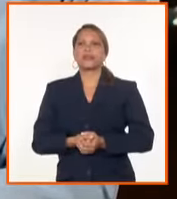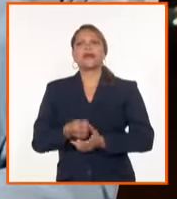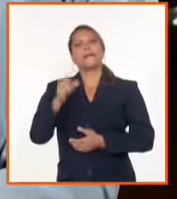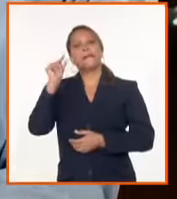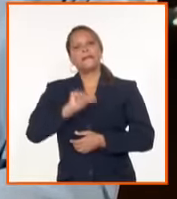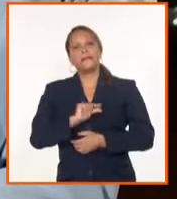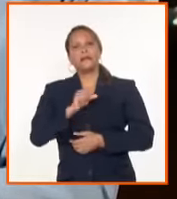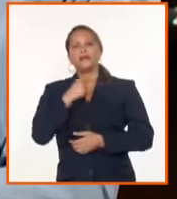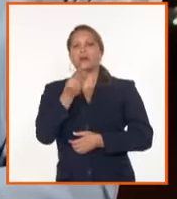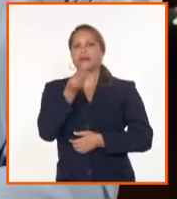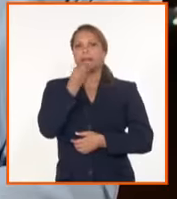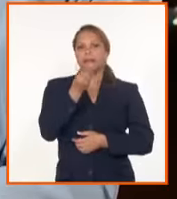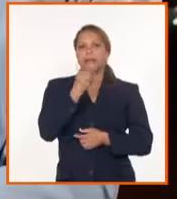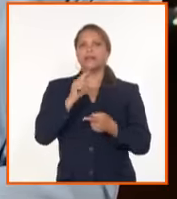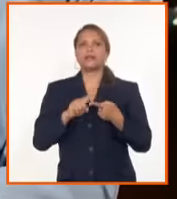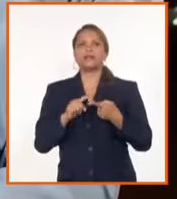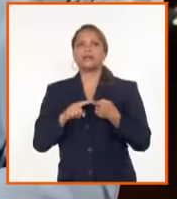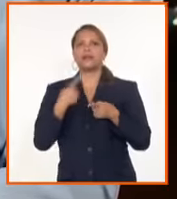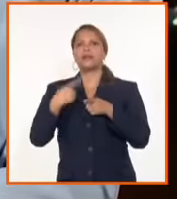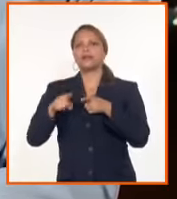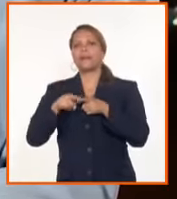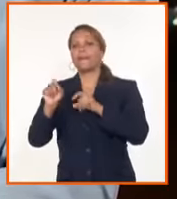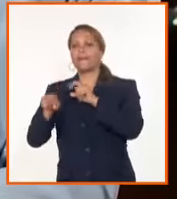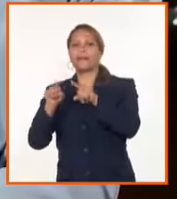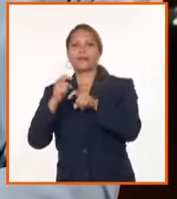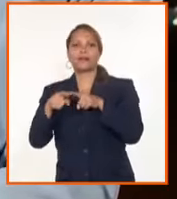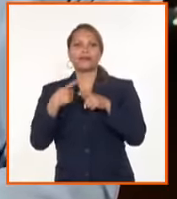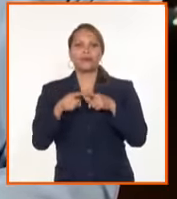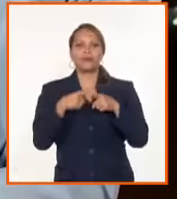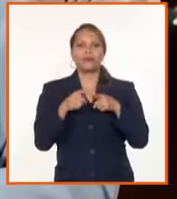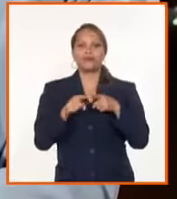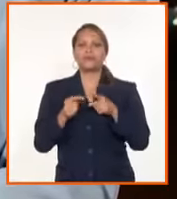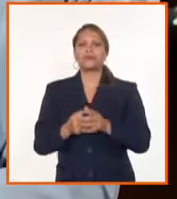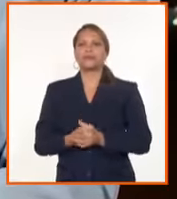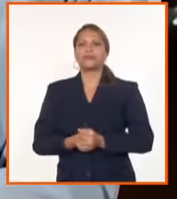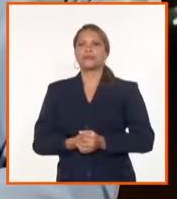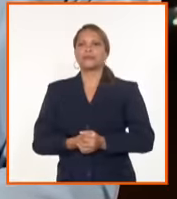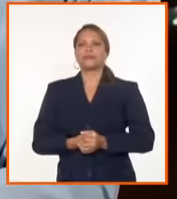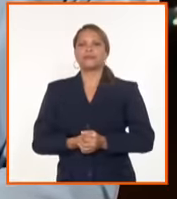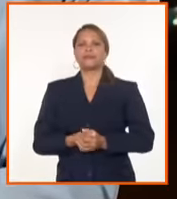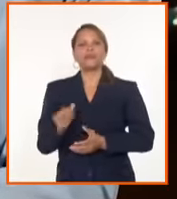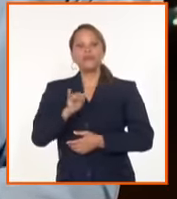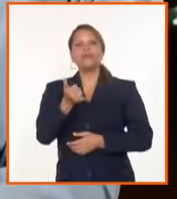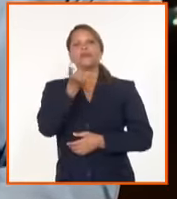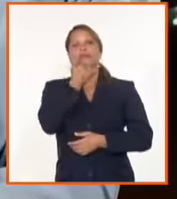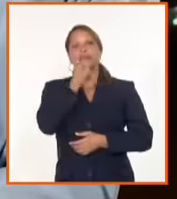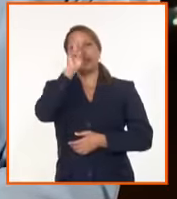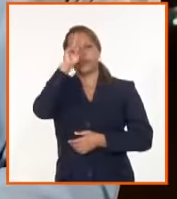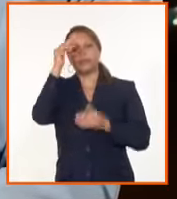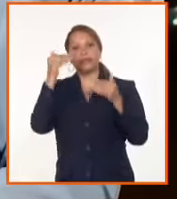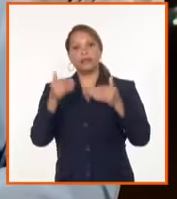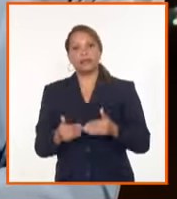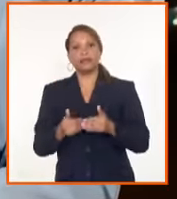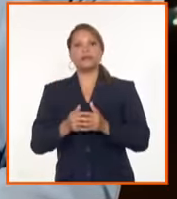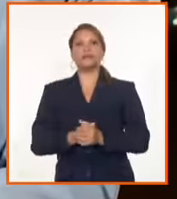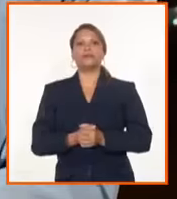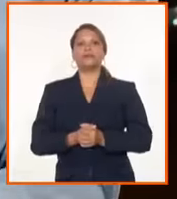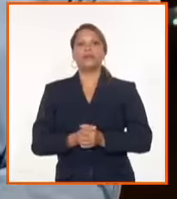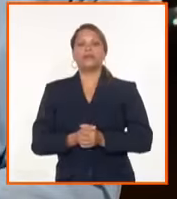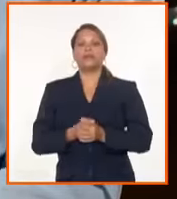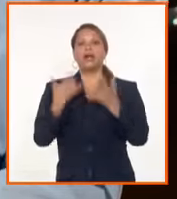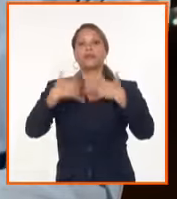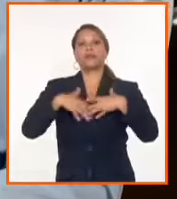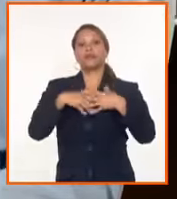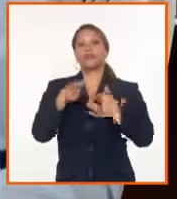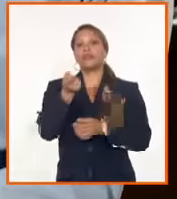menos insumos, menos materias primas. Eso impacta entonces en sectores sociales como la salud, la educación, la producción de